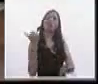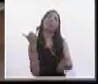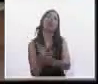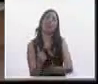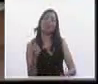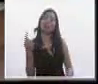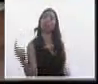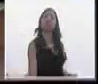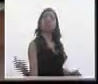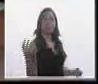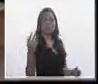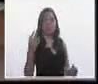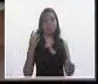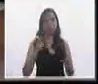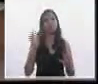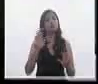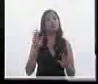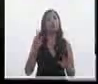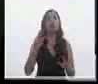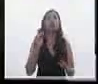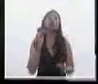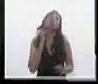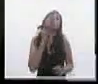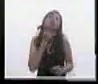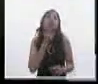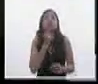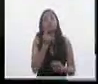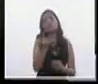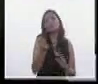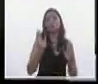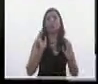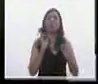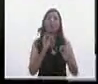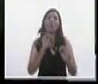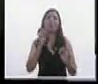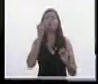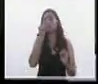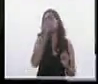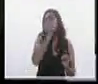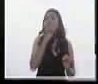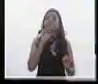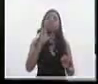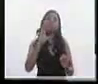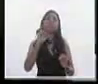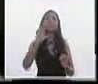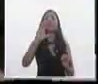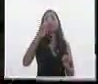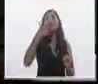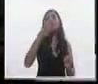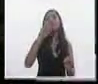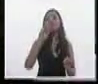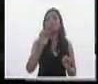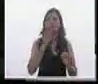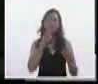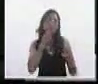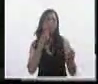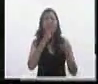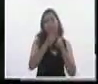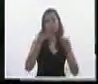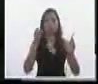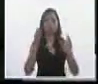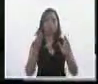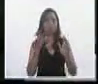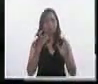enanitos todos los diminutivos sordito cieguito eh también resultan incómodos porque estás desconociendo